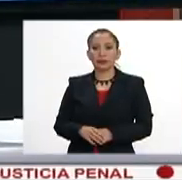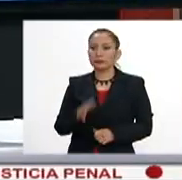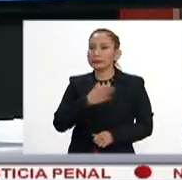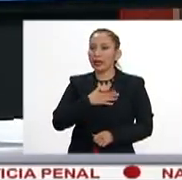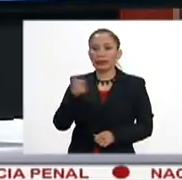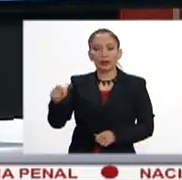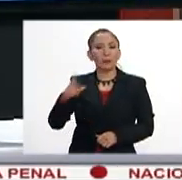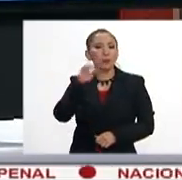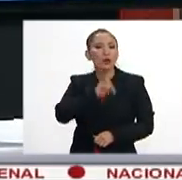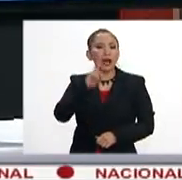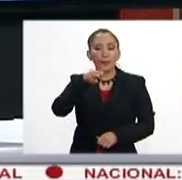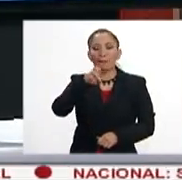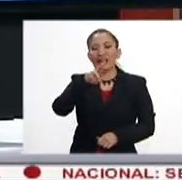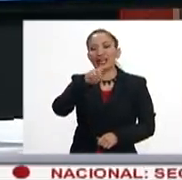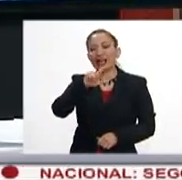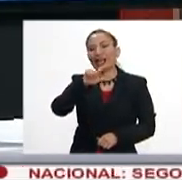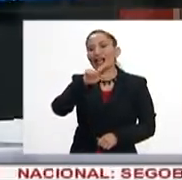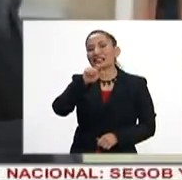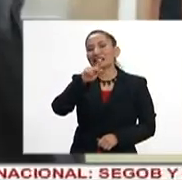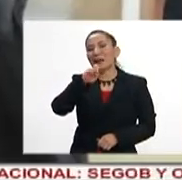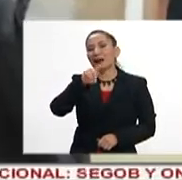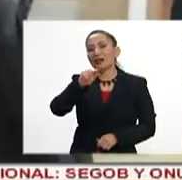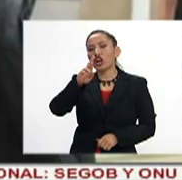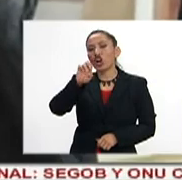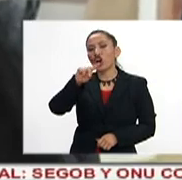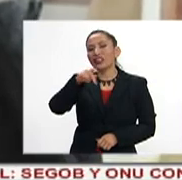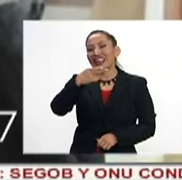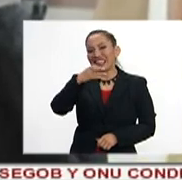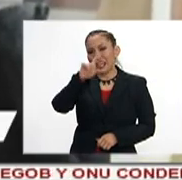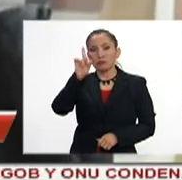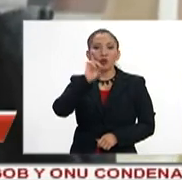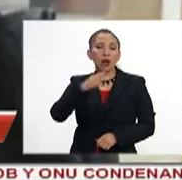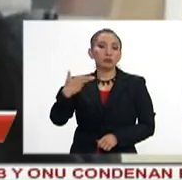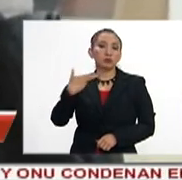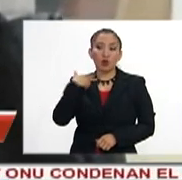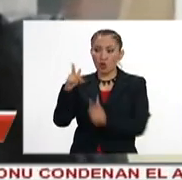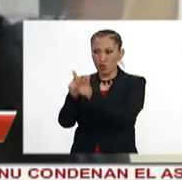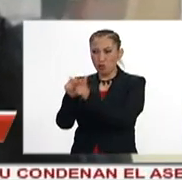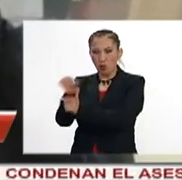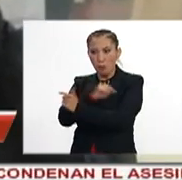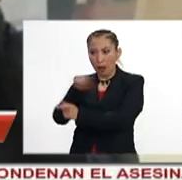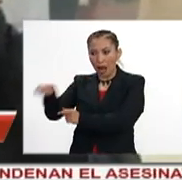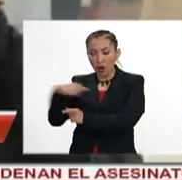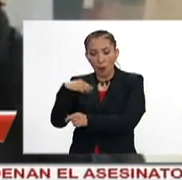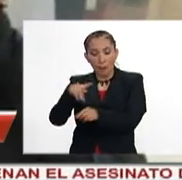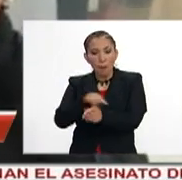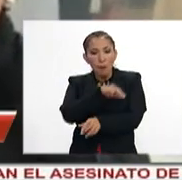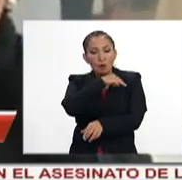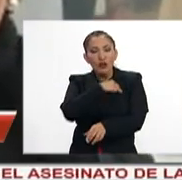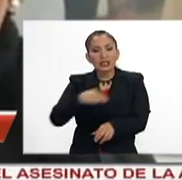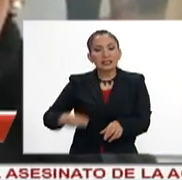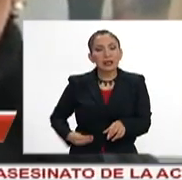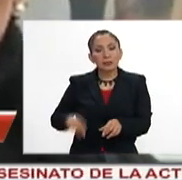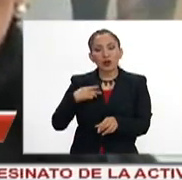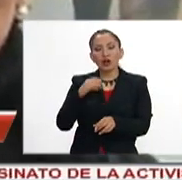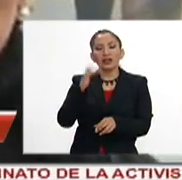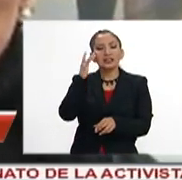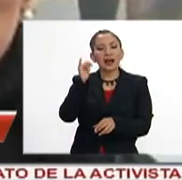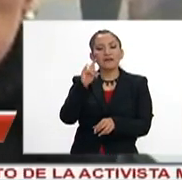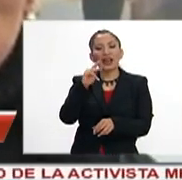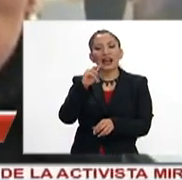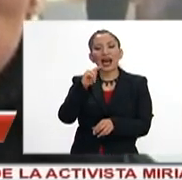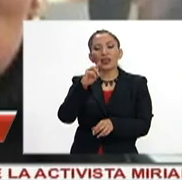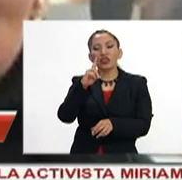Bueno, la activista Miriam Elizabeth Rodríguez fue asesinada por un comando armado en el municipio de San Fernando, Tamaulipas.